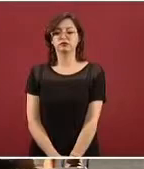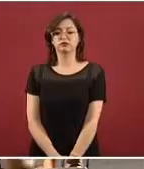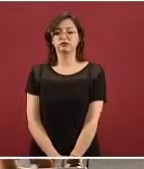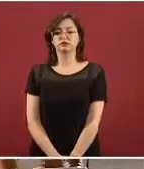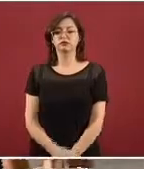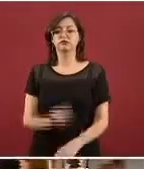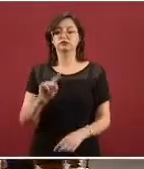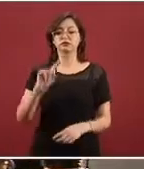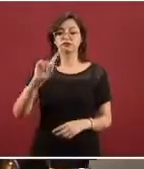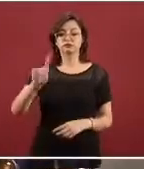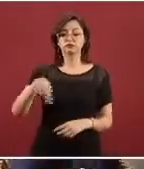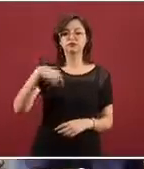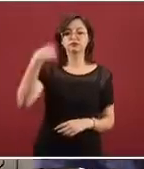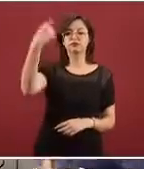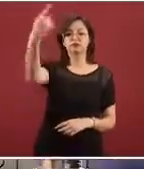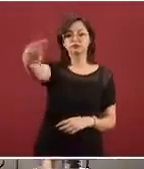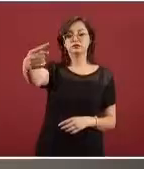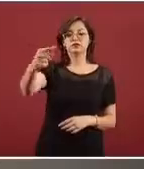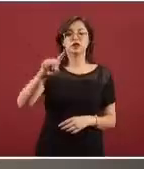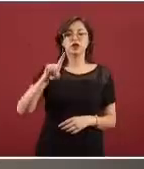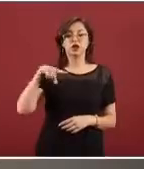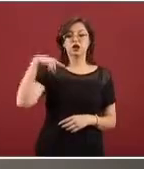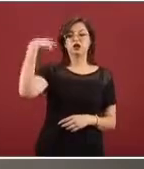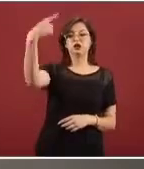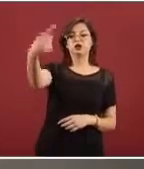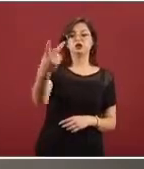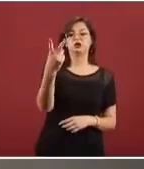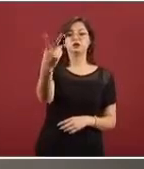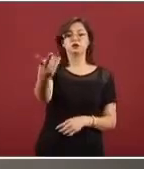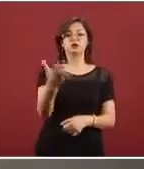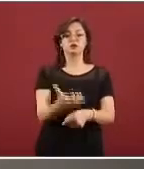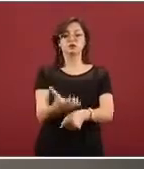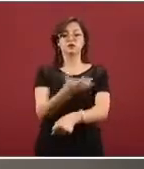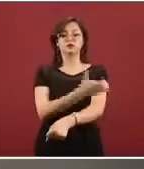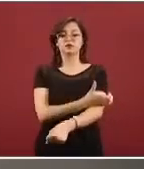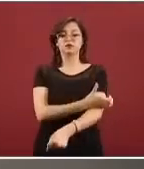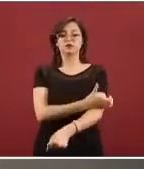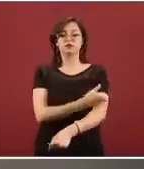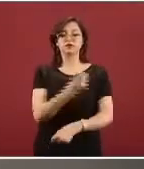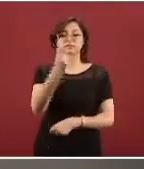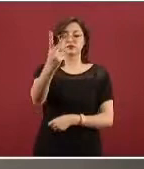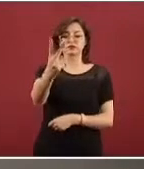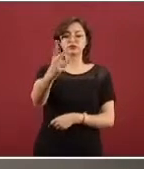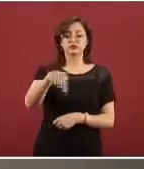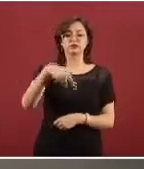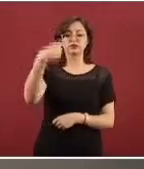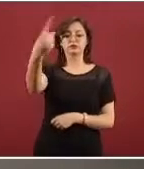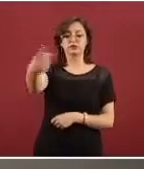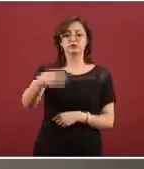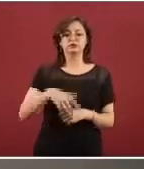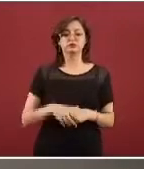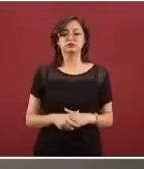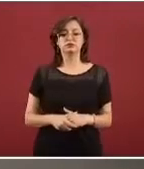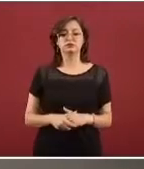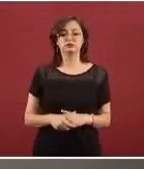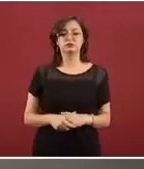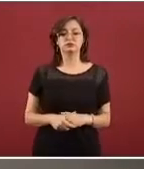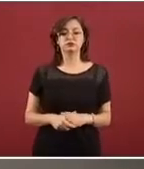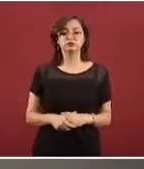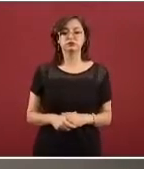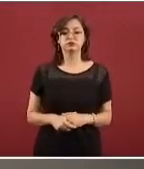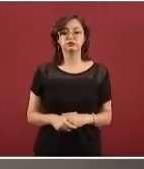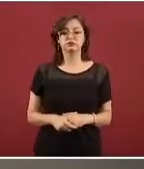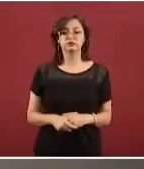Vámonos un poquito más para atrás, porque nunca les toca atrás. Las dos compañeras que están en esta fila, levantarlo de mano. Usted y usted.